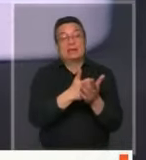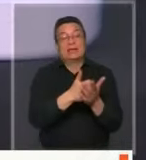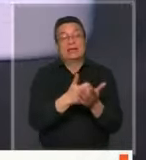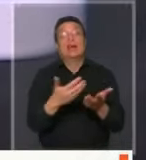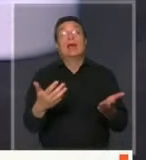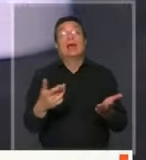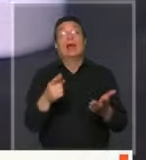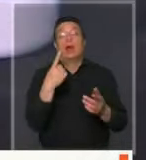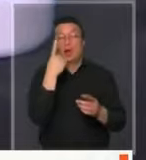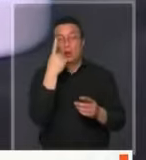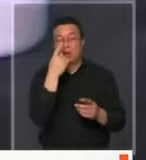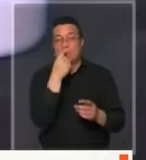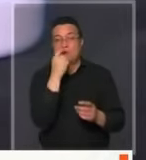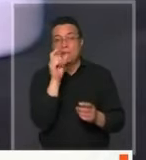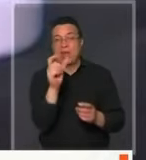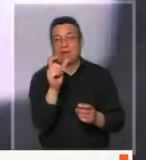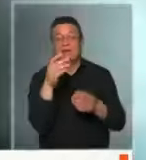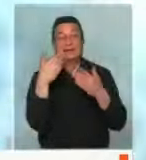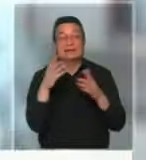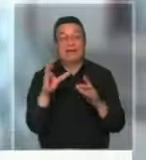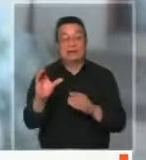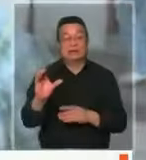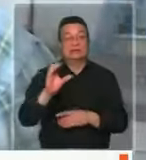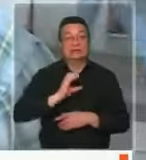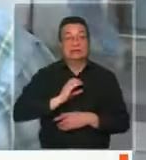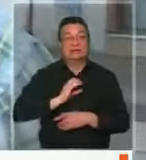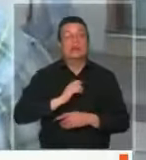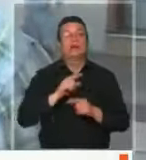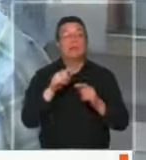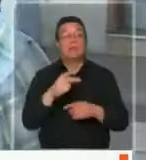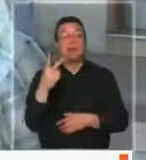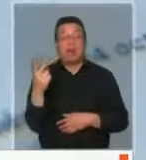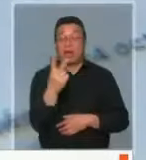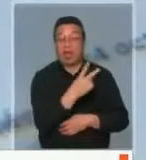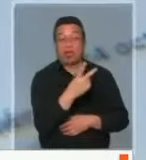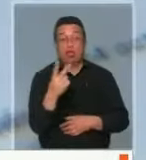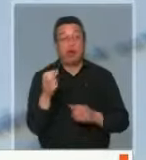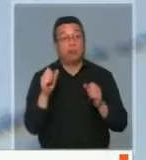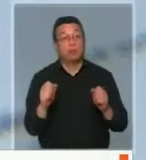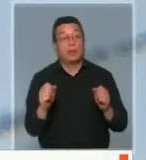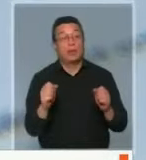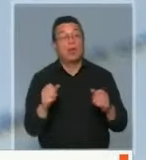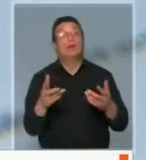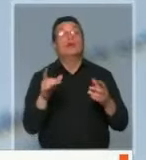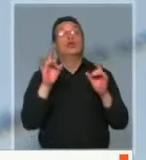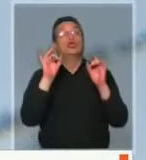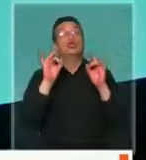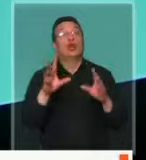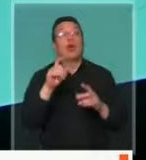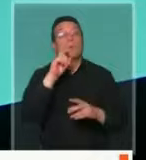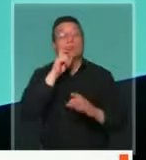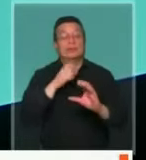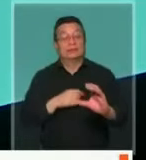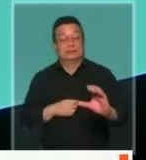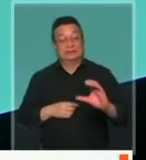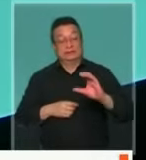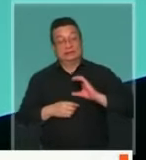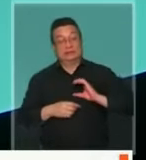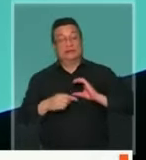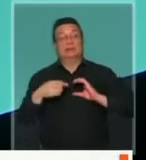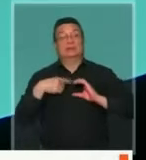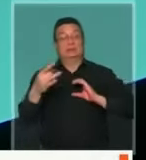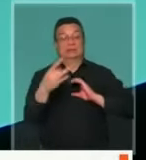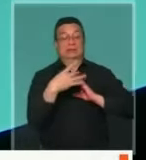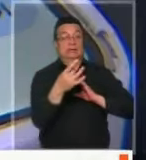Destacaremos una frase, ha recibido. Yo creo que es para ambos, me imagino. Solo aplica para quienes reciben esas transferencias